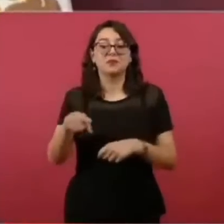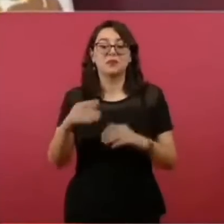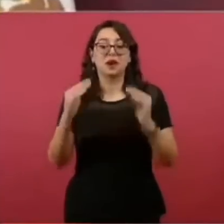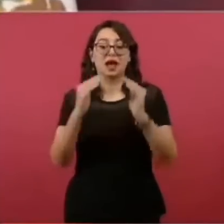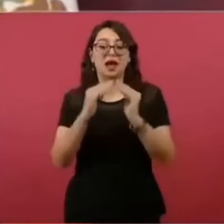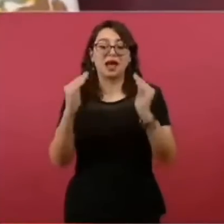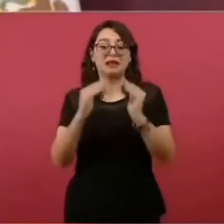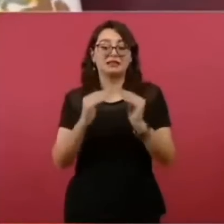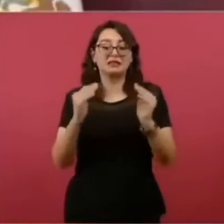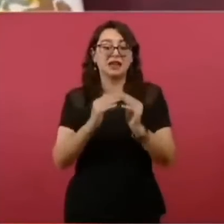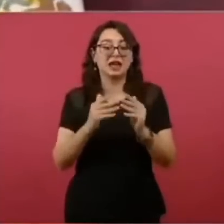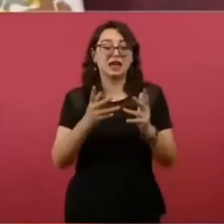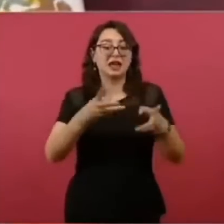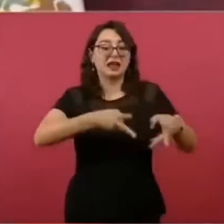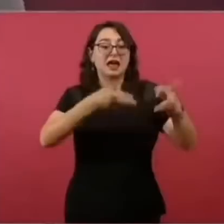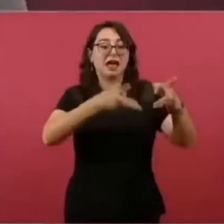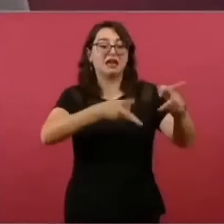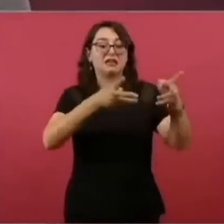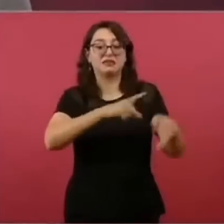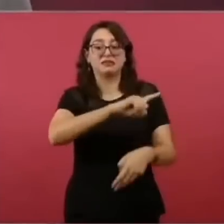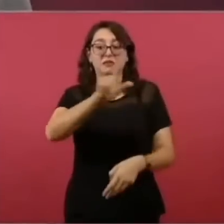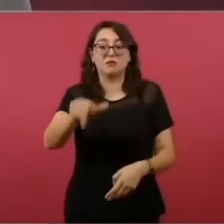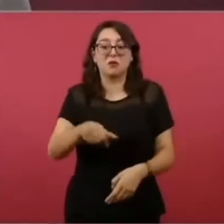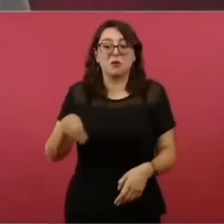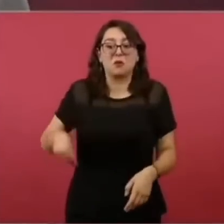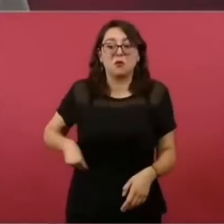echa la culpa a mí.